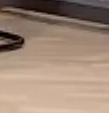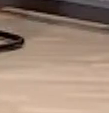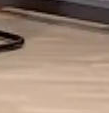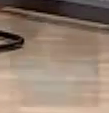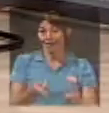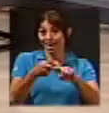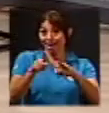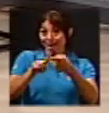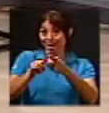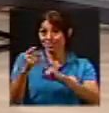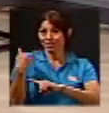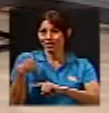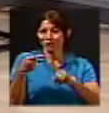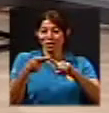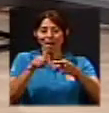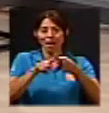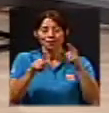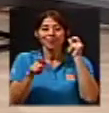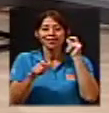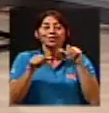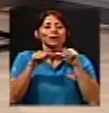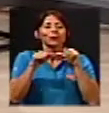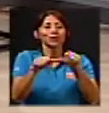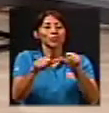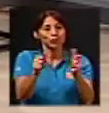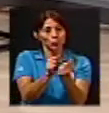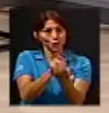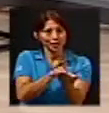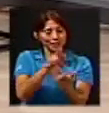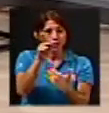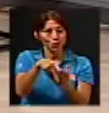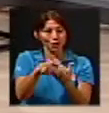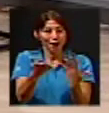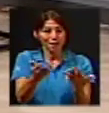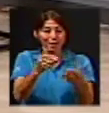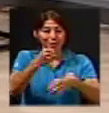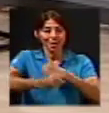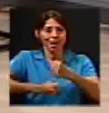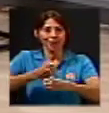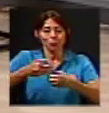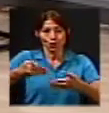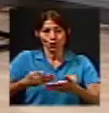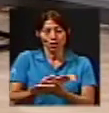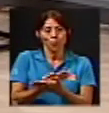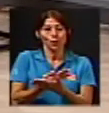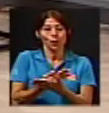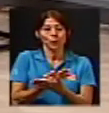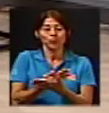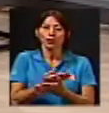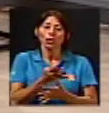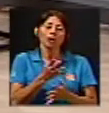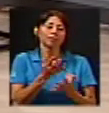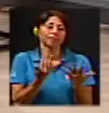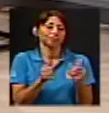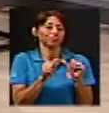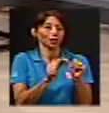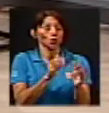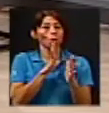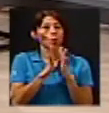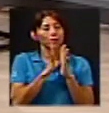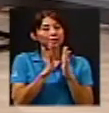Continuamos, amigas y amigos, en este programa de Año Nuevo, conversando